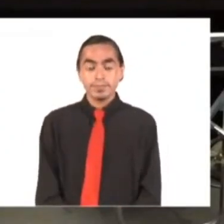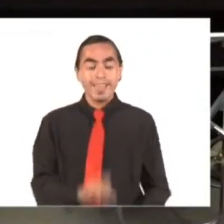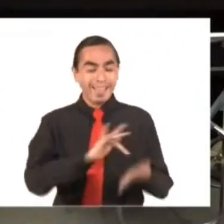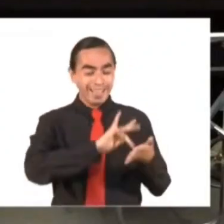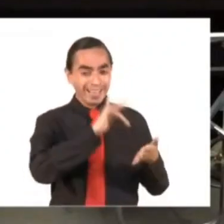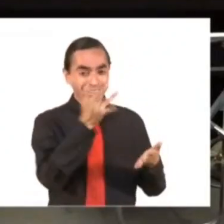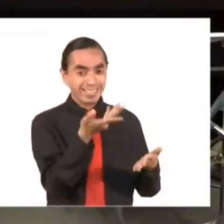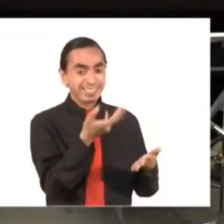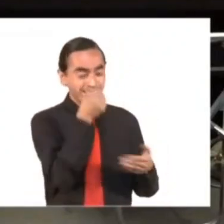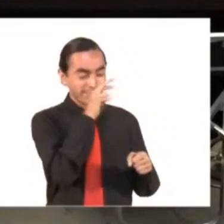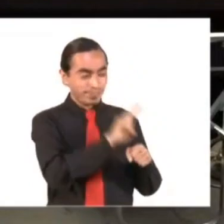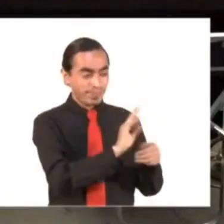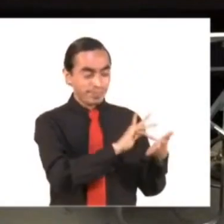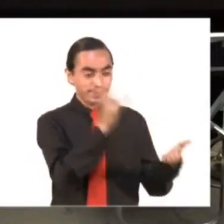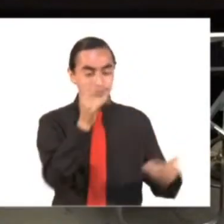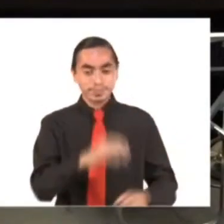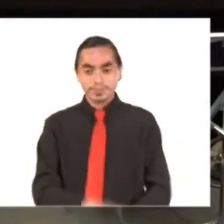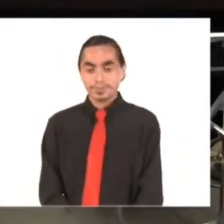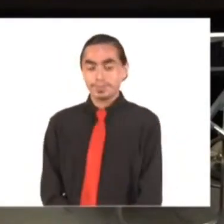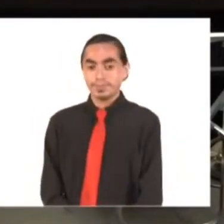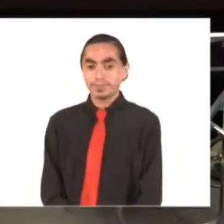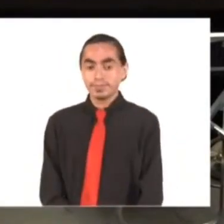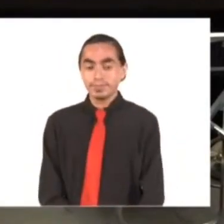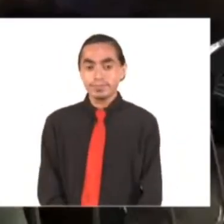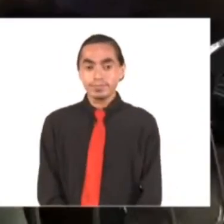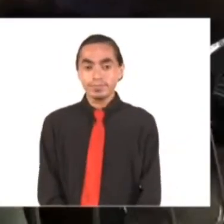Gracias, secretaria.